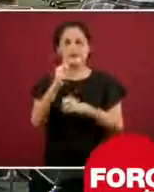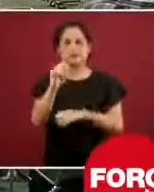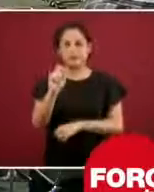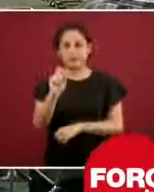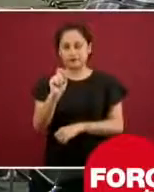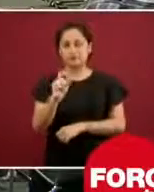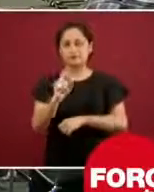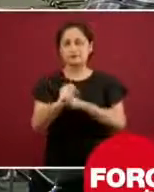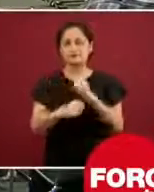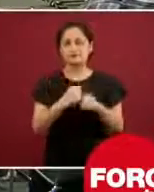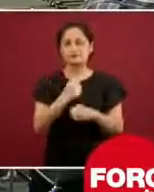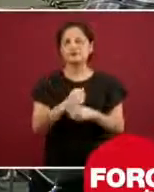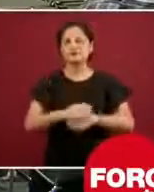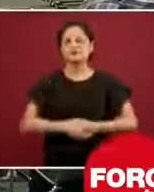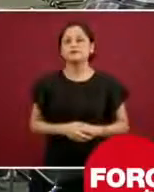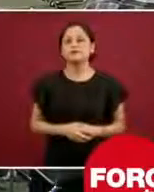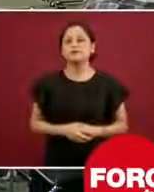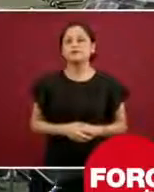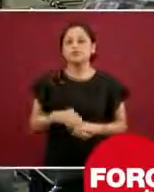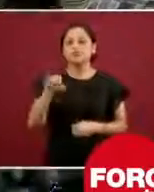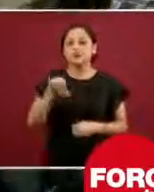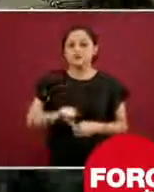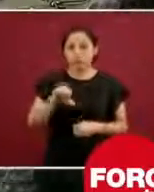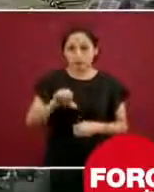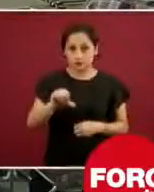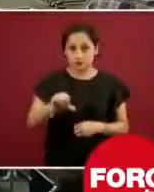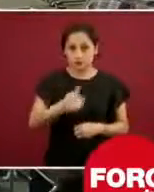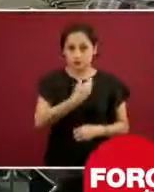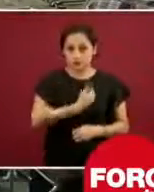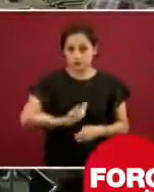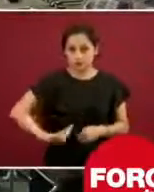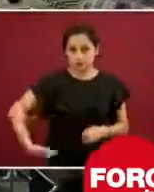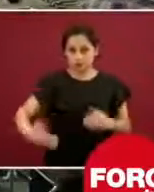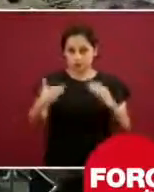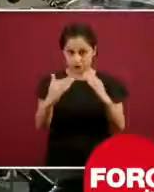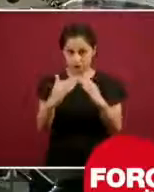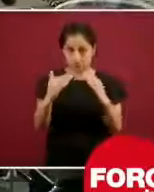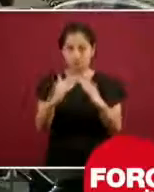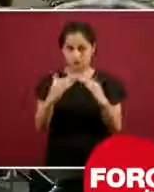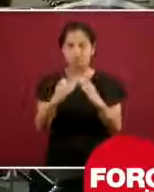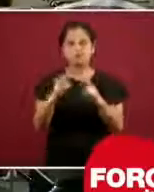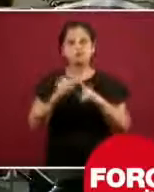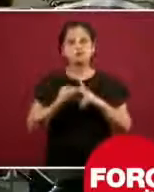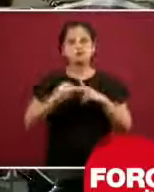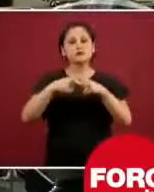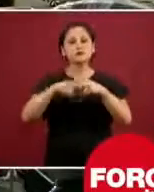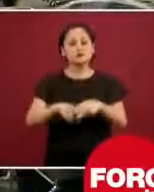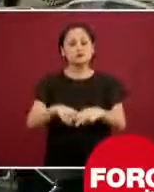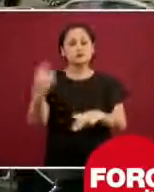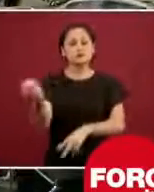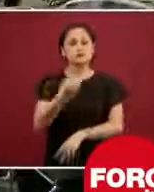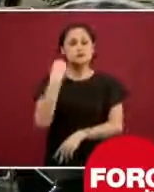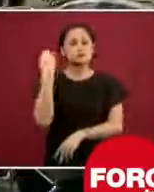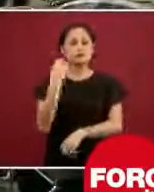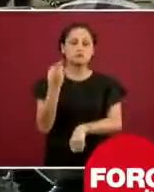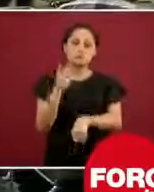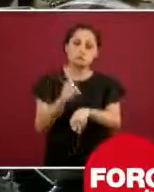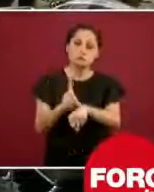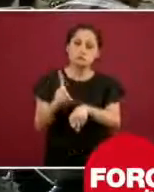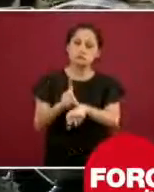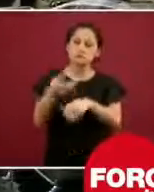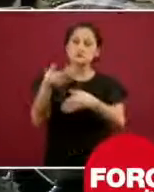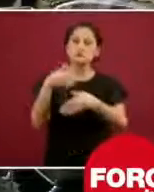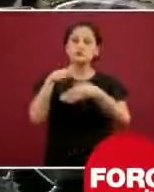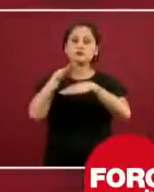México, este es el Palacio Nacional y vamos a iniciar la conferencia de prensa diaria sobre